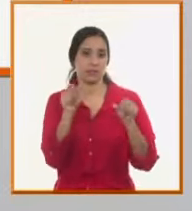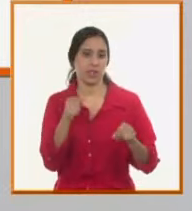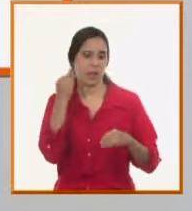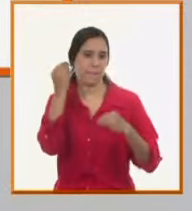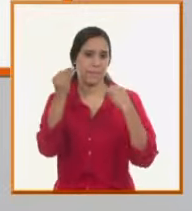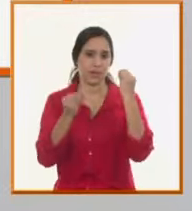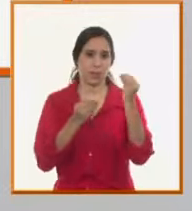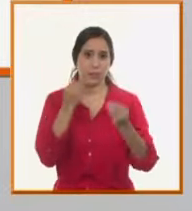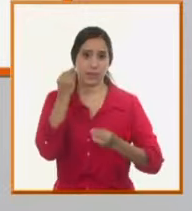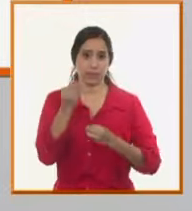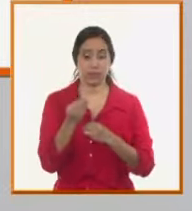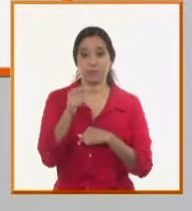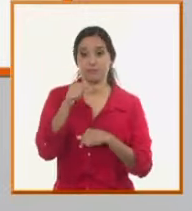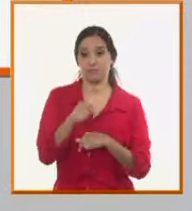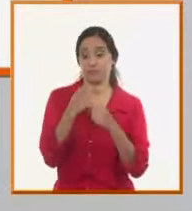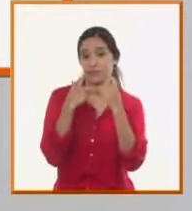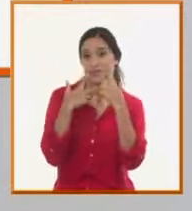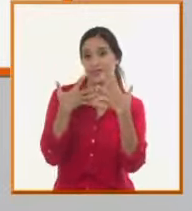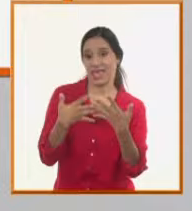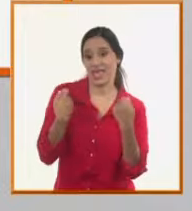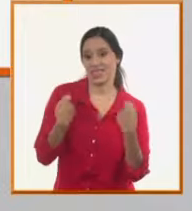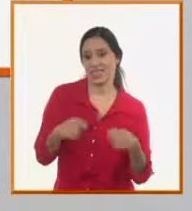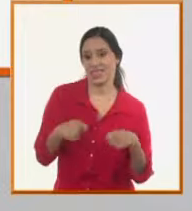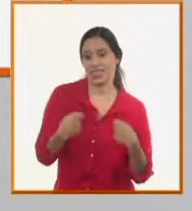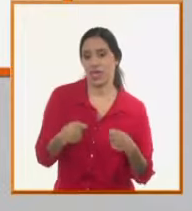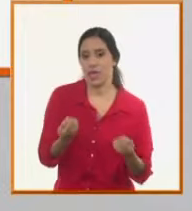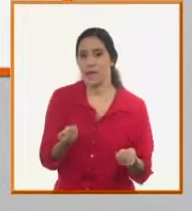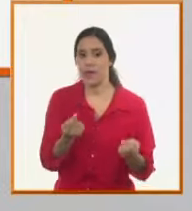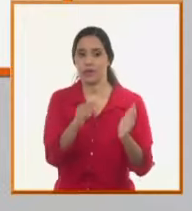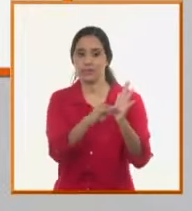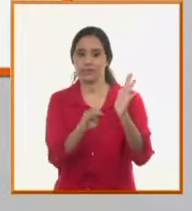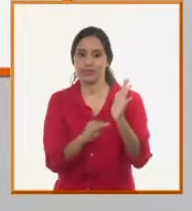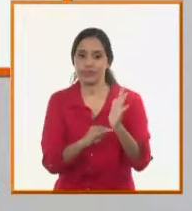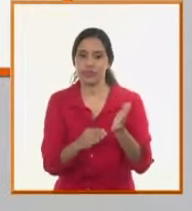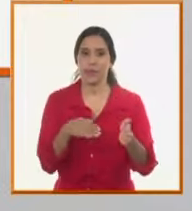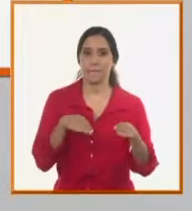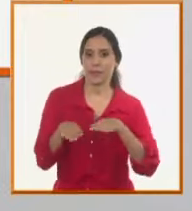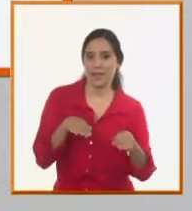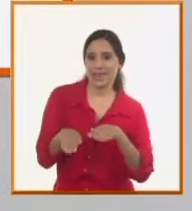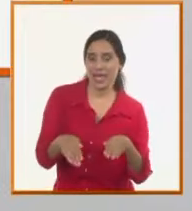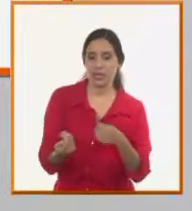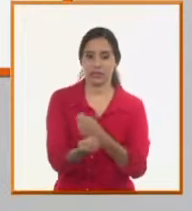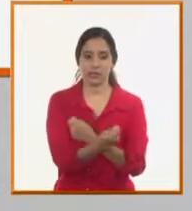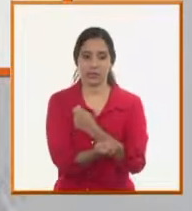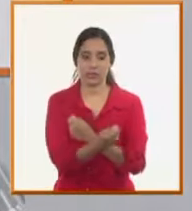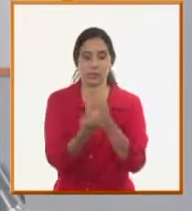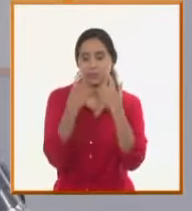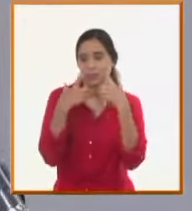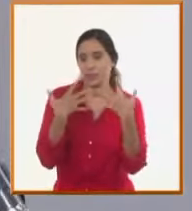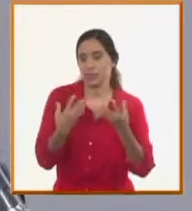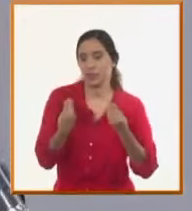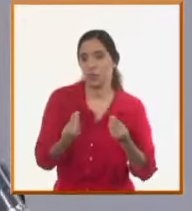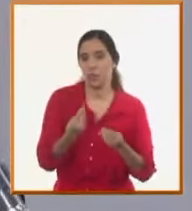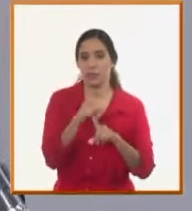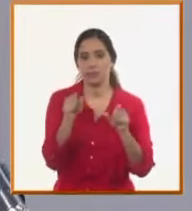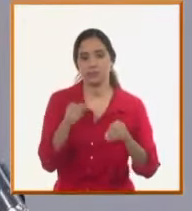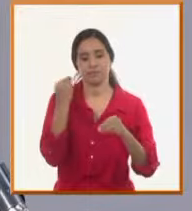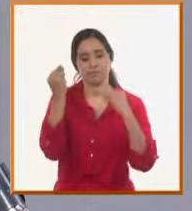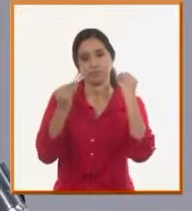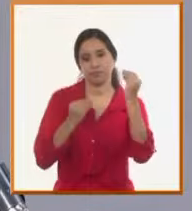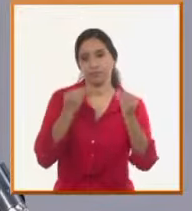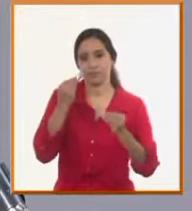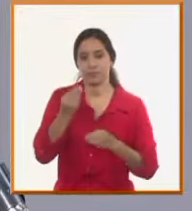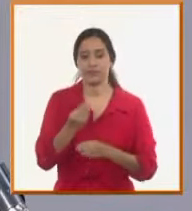seguro y dice que si qué debe hacer, cuáles son los requisitos y si hay cómo formarse. A ver, Randy, al igual que en este